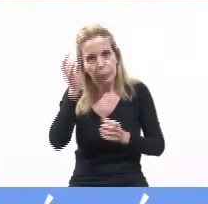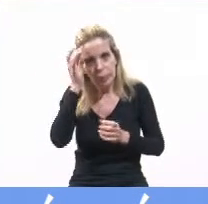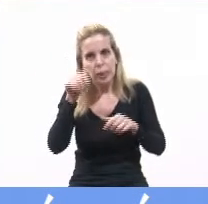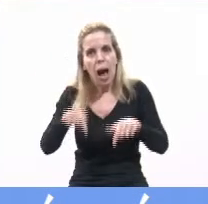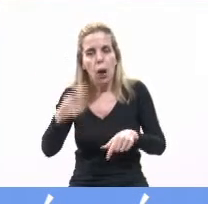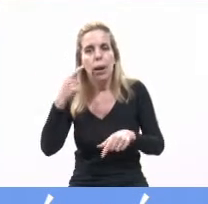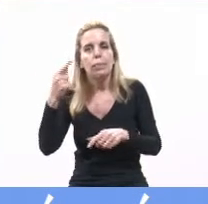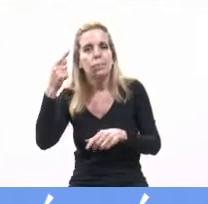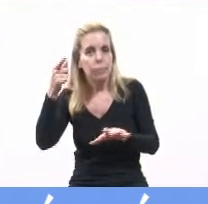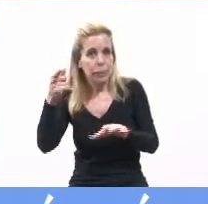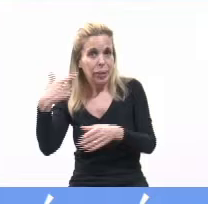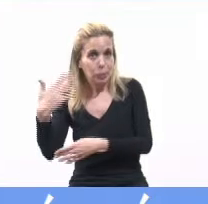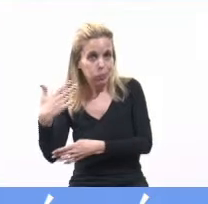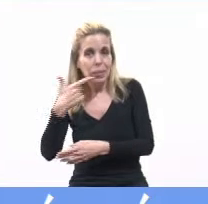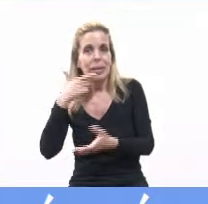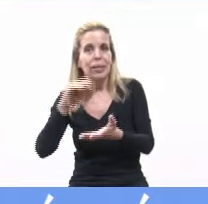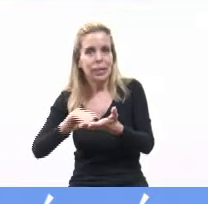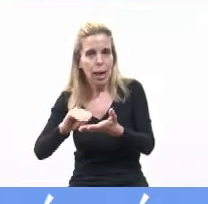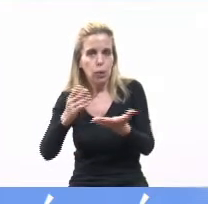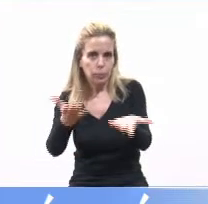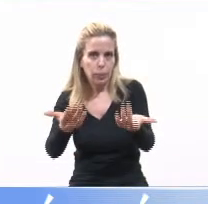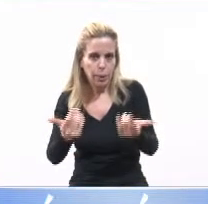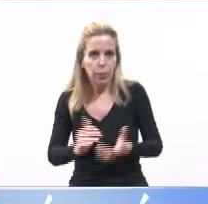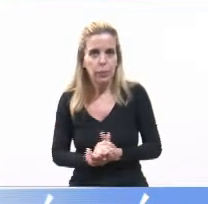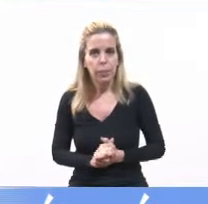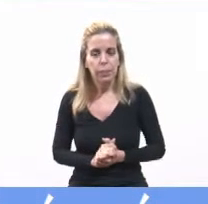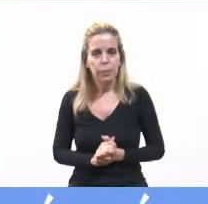la palabra. Salvado. Sí.